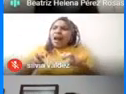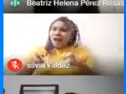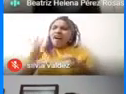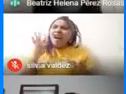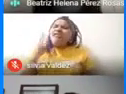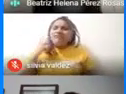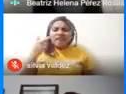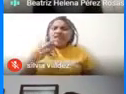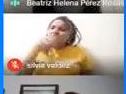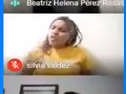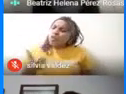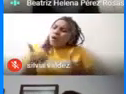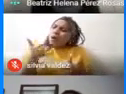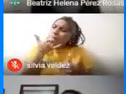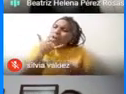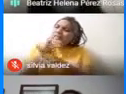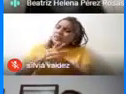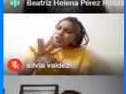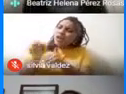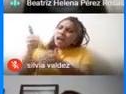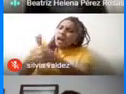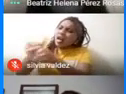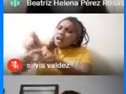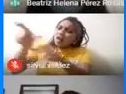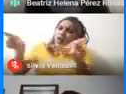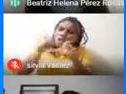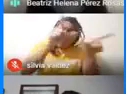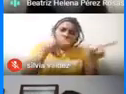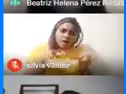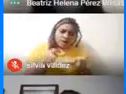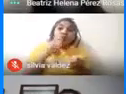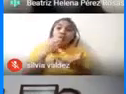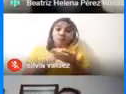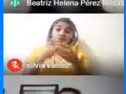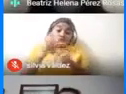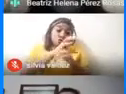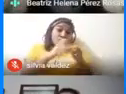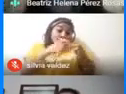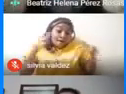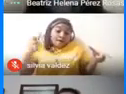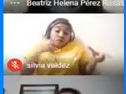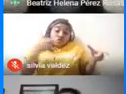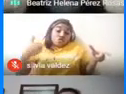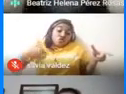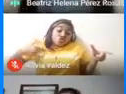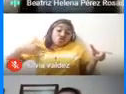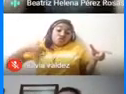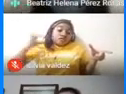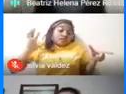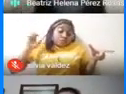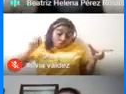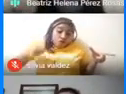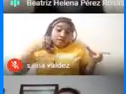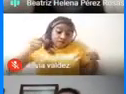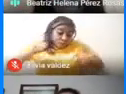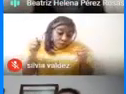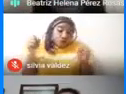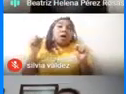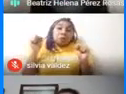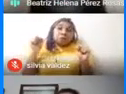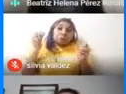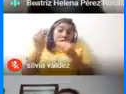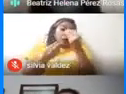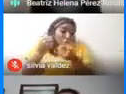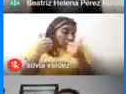eran las realidades del territorio. Entonces, hay muchos ejemplos. Como ciudad grande, yo sí puedo decir que Bogotá lo ha hecho y